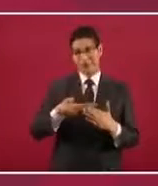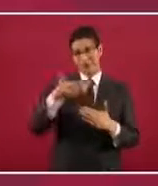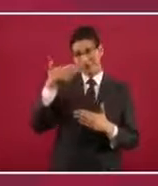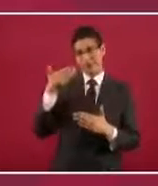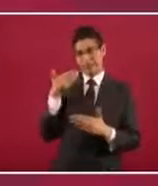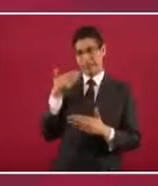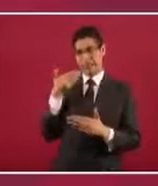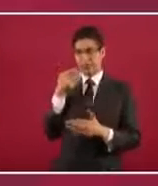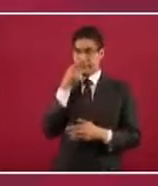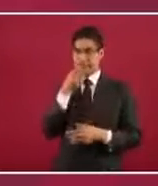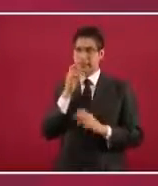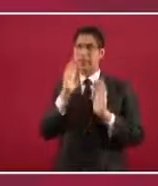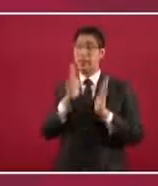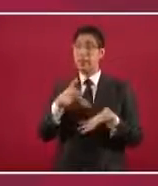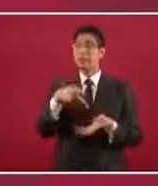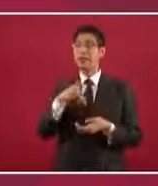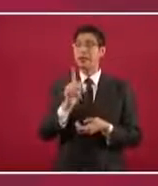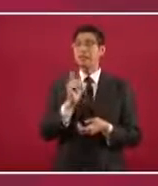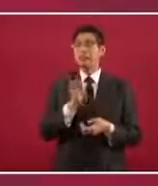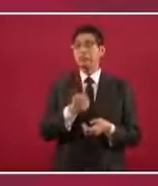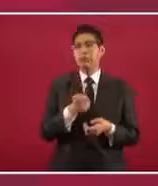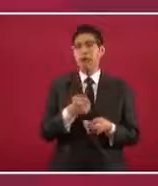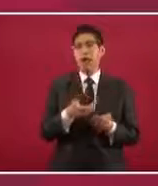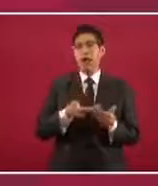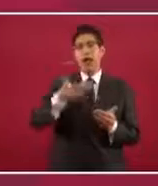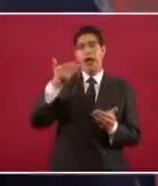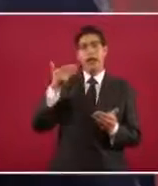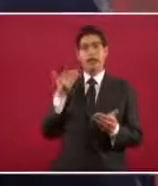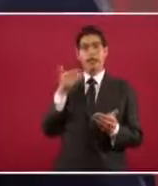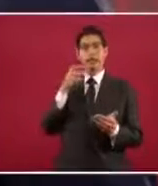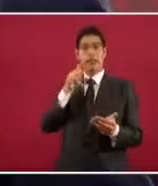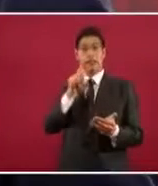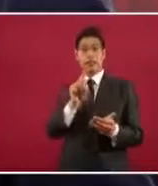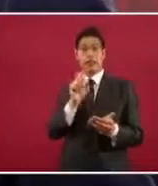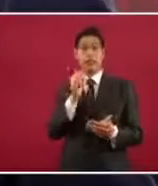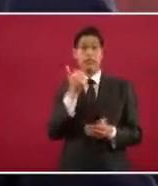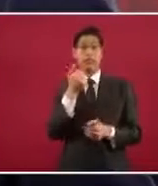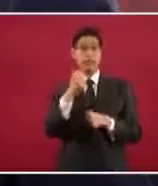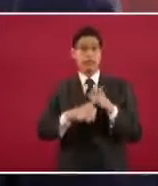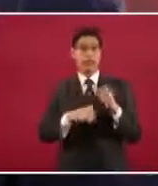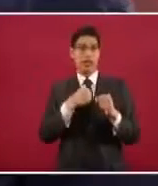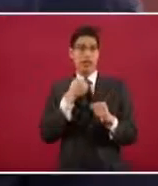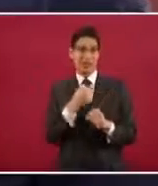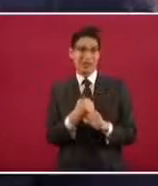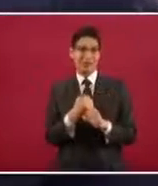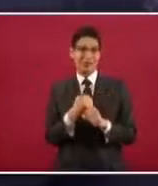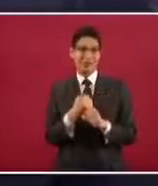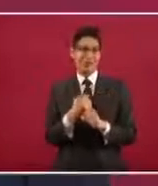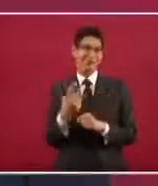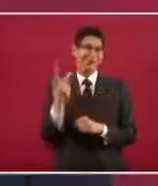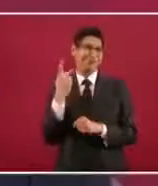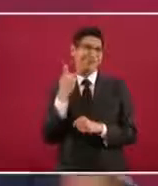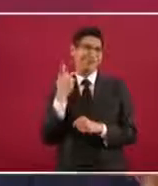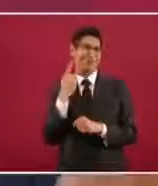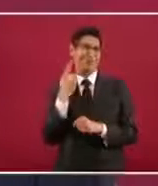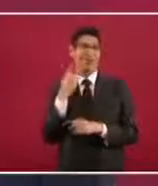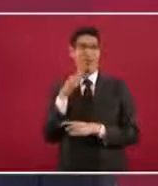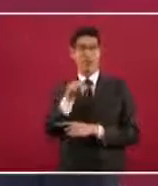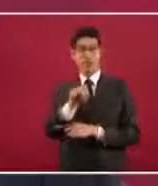de predominio de la política económica neoliberal,